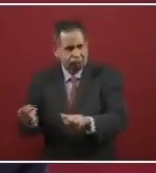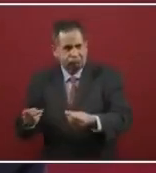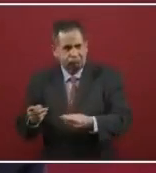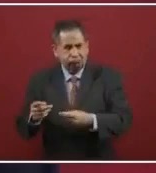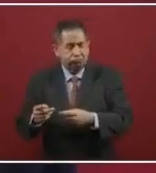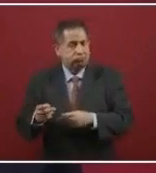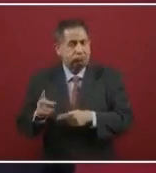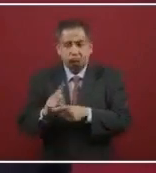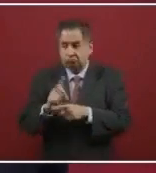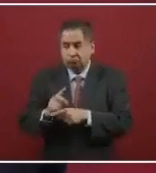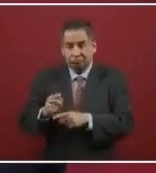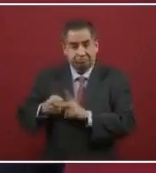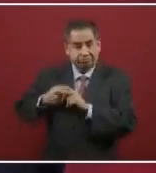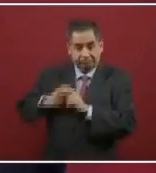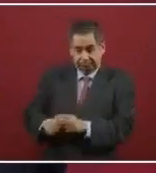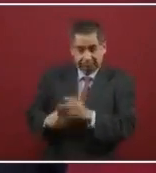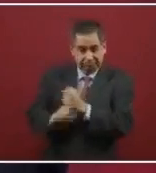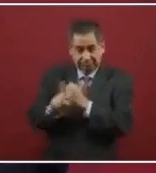el primer momento,